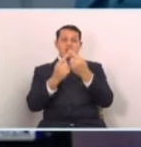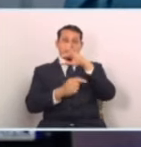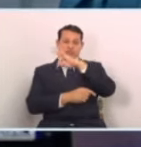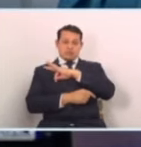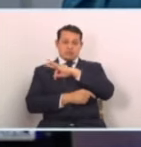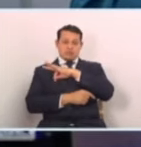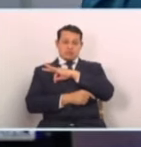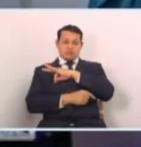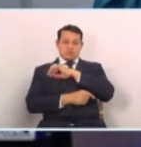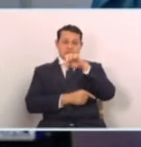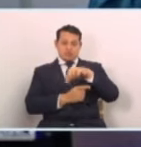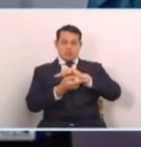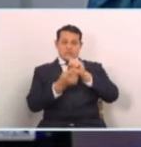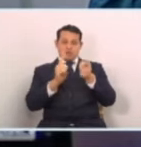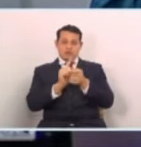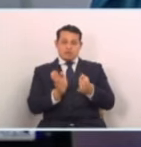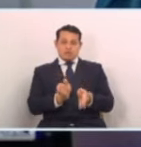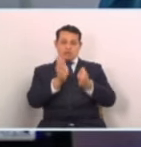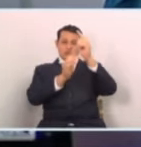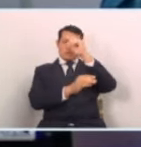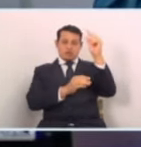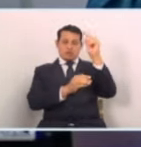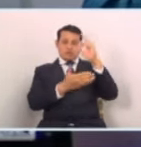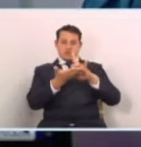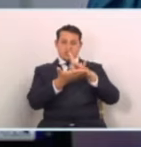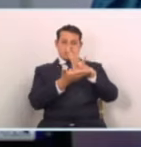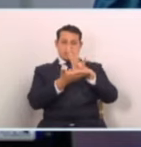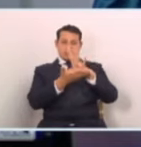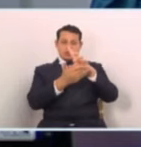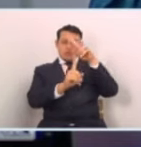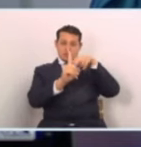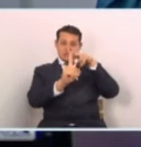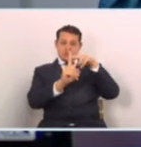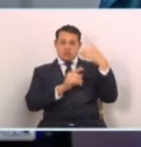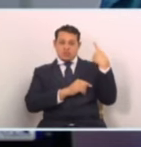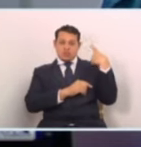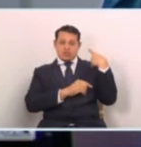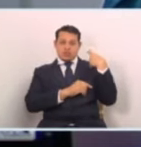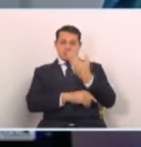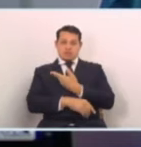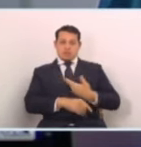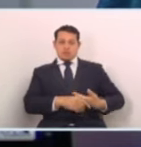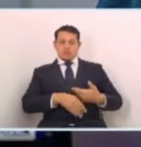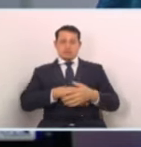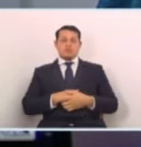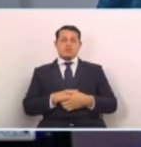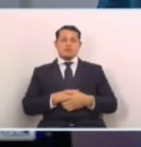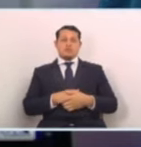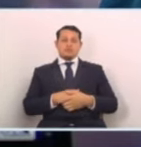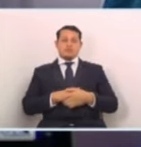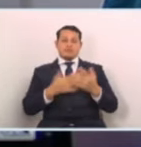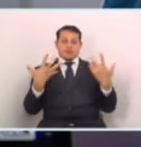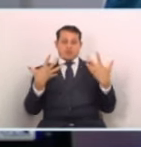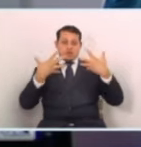las ventajas de este cambio institucional, de eliminar la figura de la directora ejecutiva y